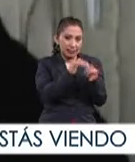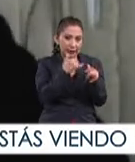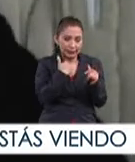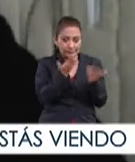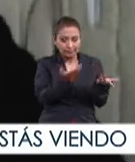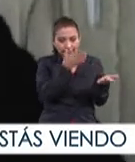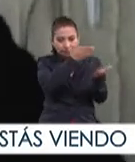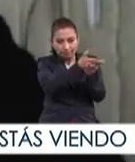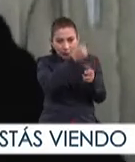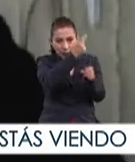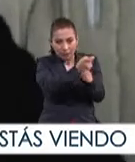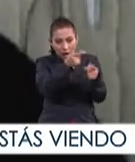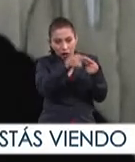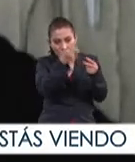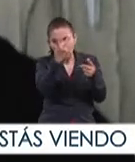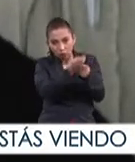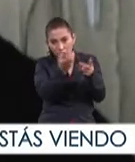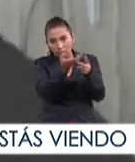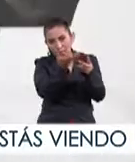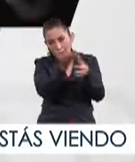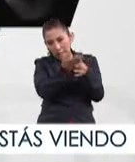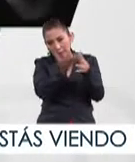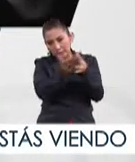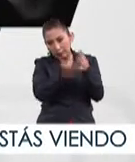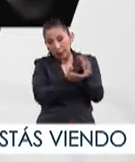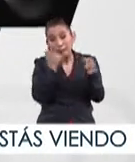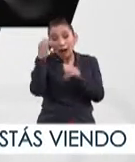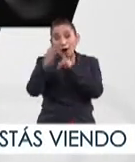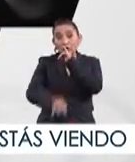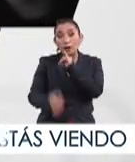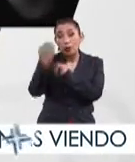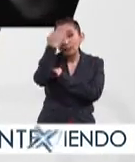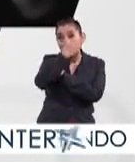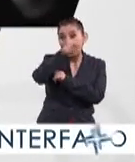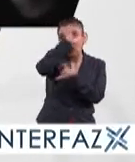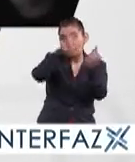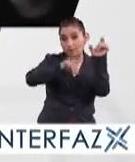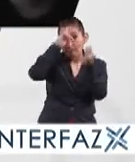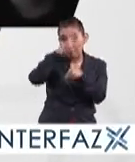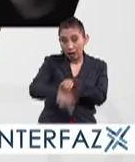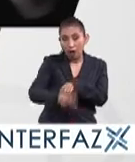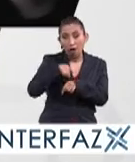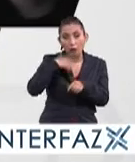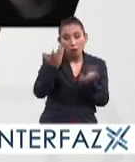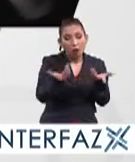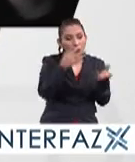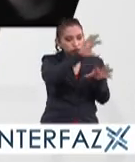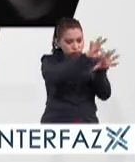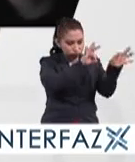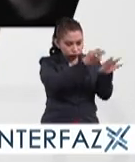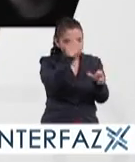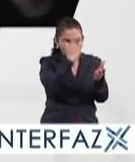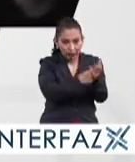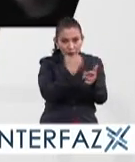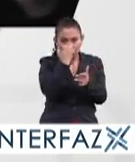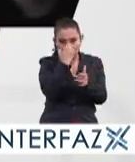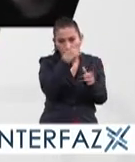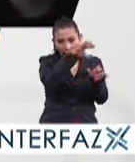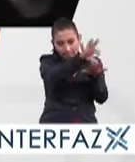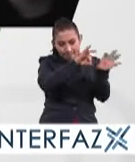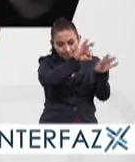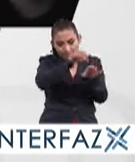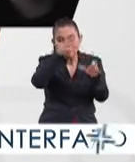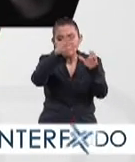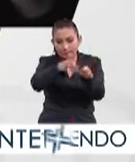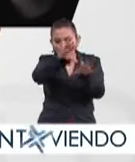poder llegar a un examen final que era a nivel nacional. Los filtros eran internos, eran de la escuela.